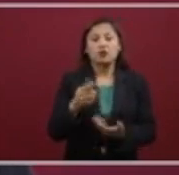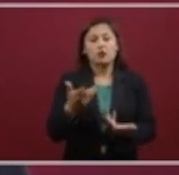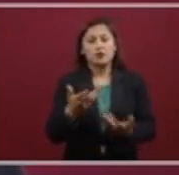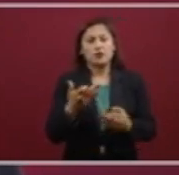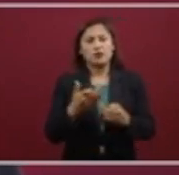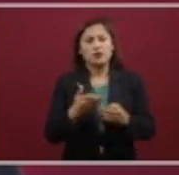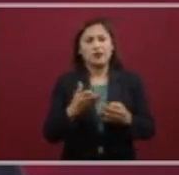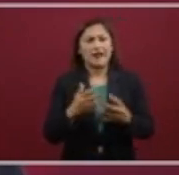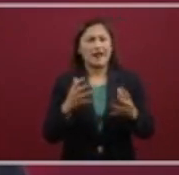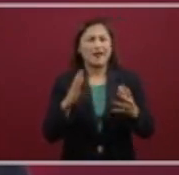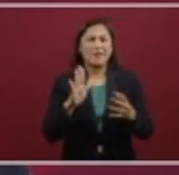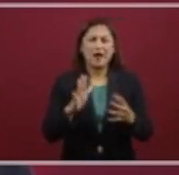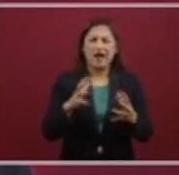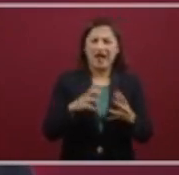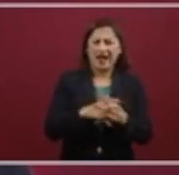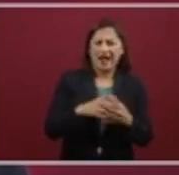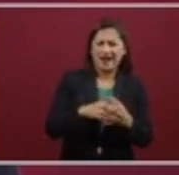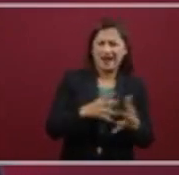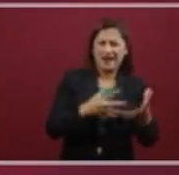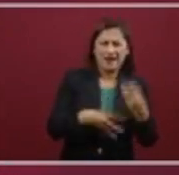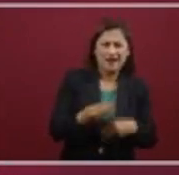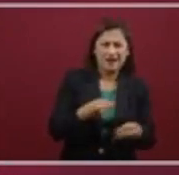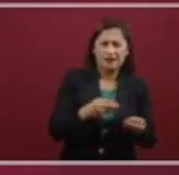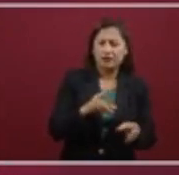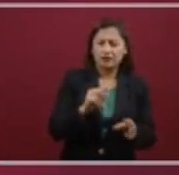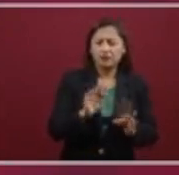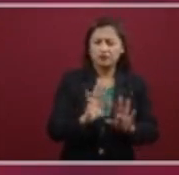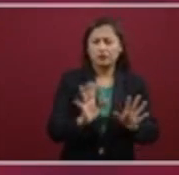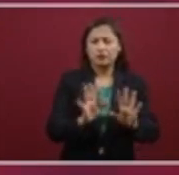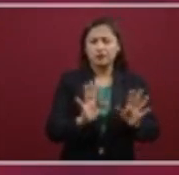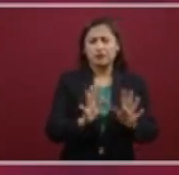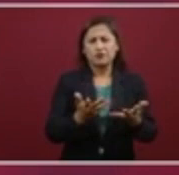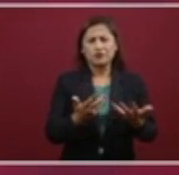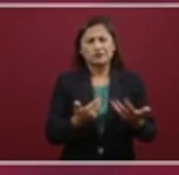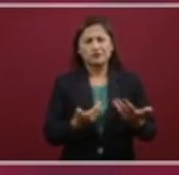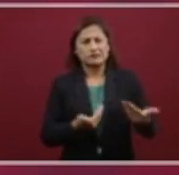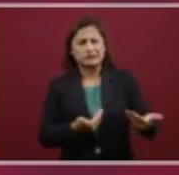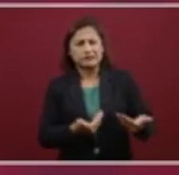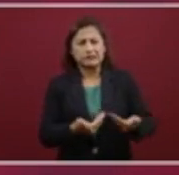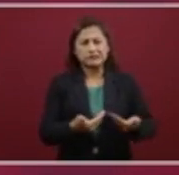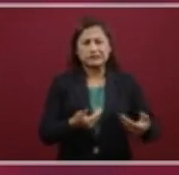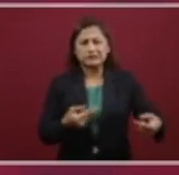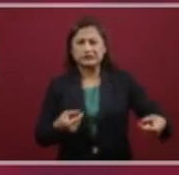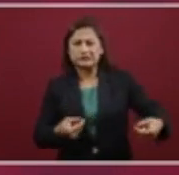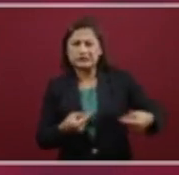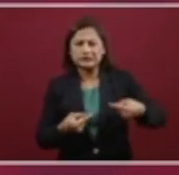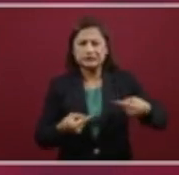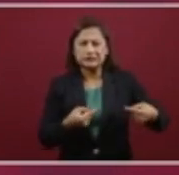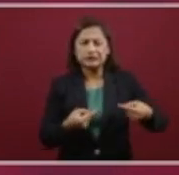guerra comercial, sino escaramuza